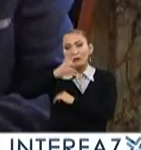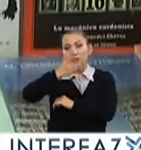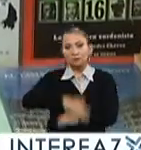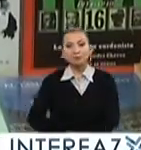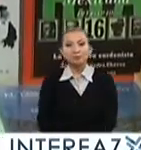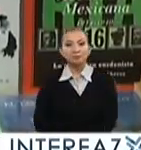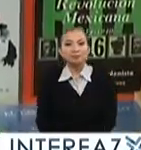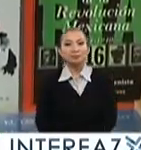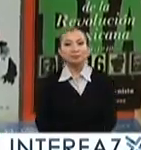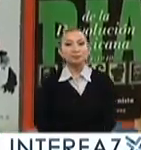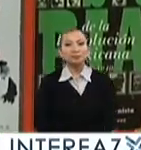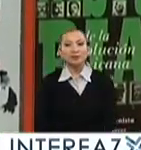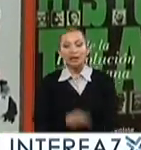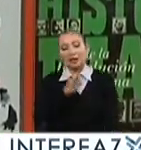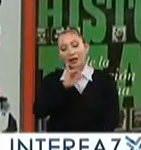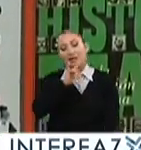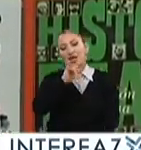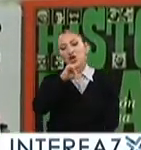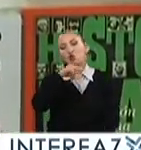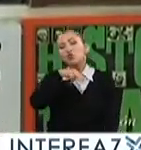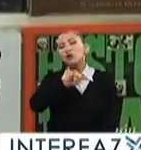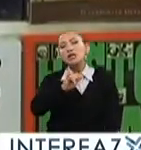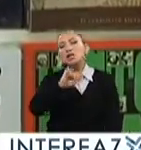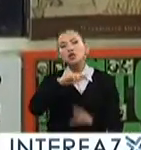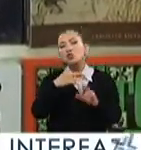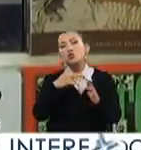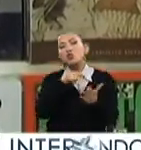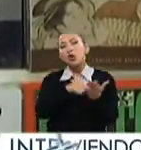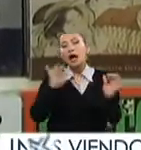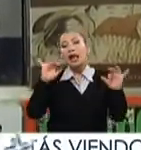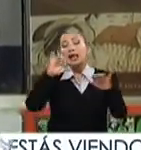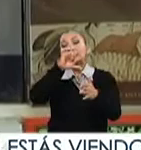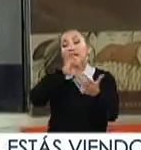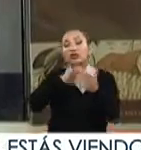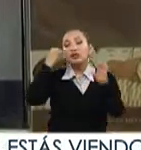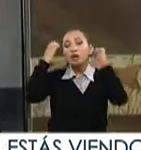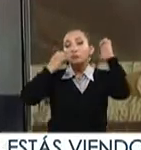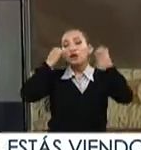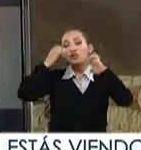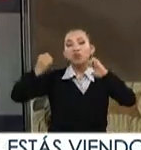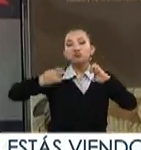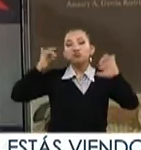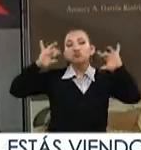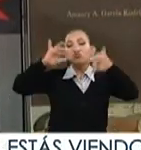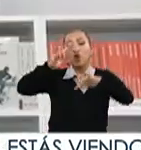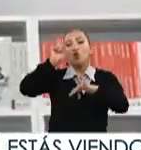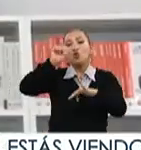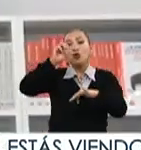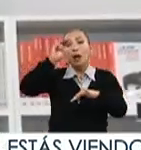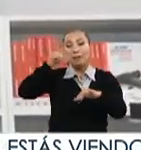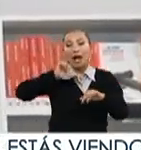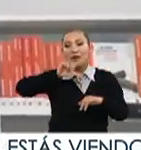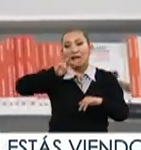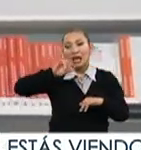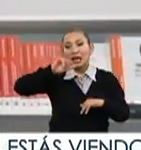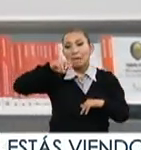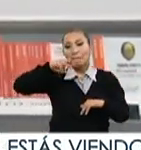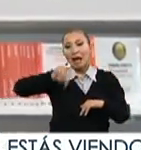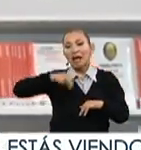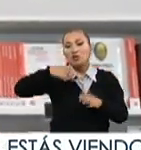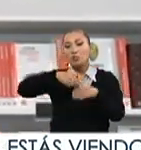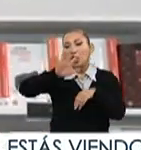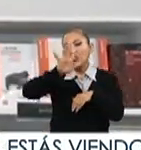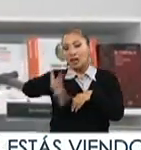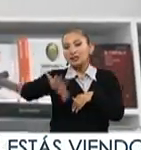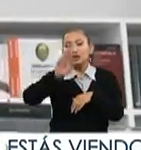68. Filuni tendrá como punto de reunión el Centro de Exposiciones y Congresos de la UNAM en Avenida del Imán número